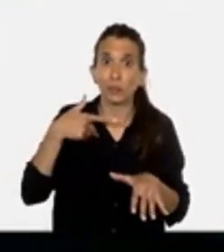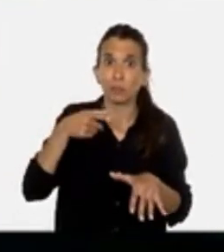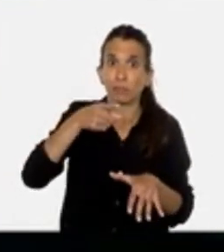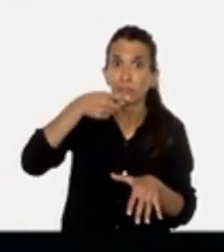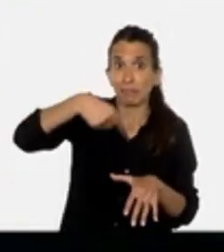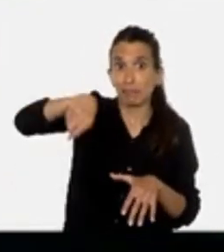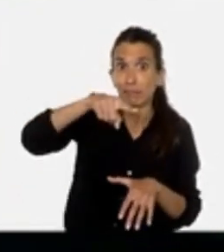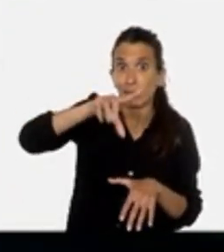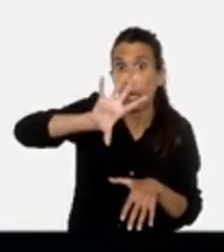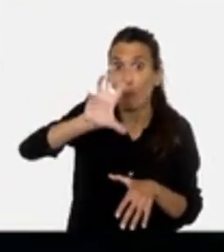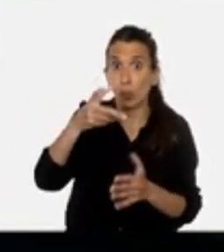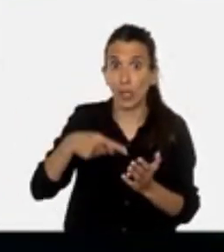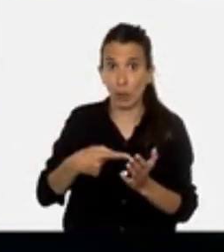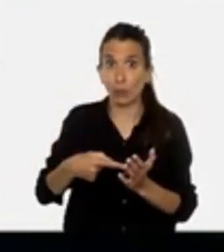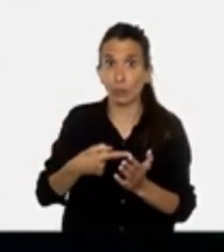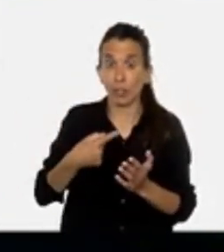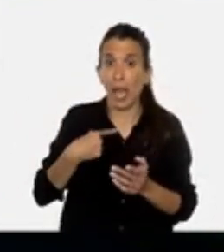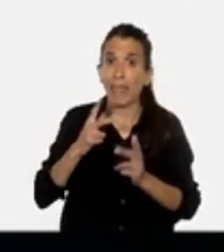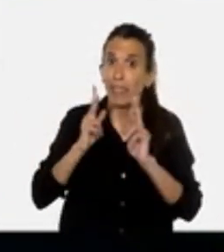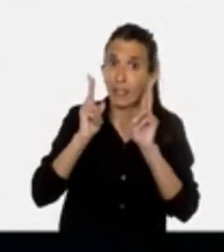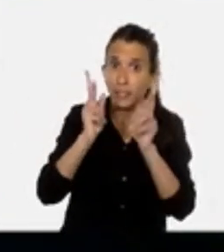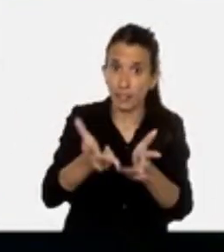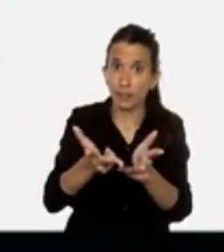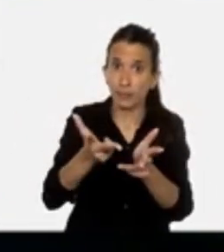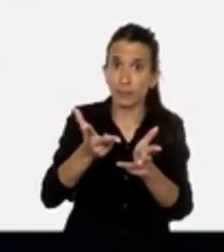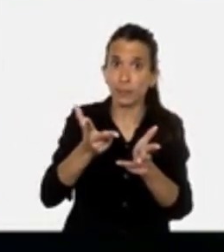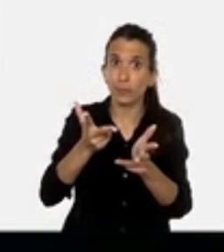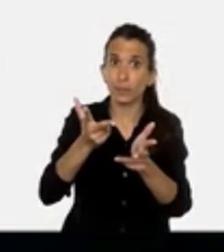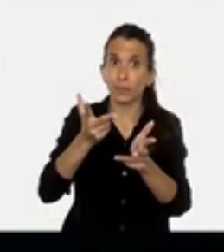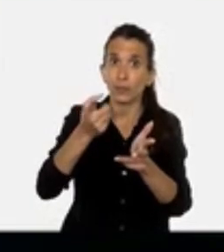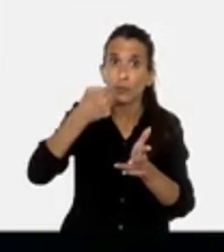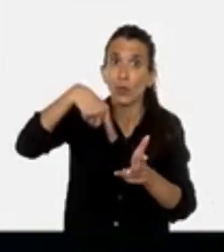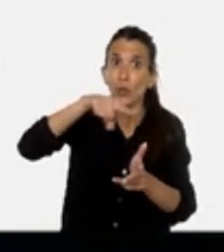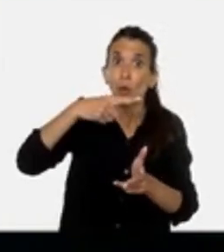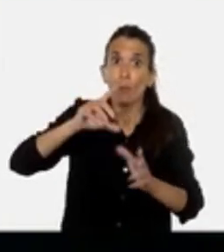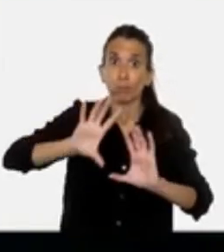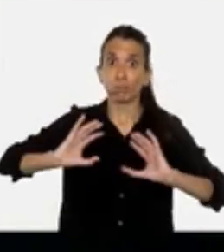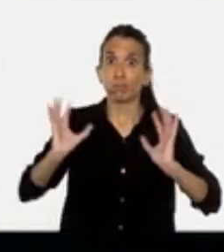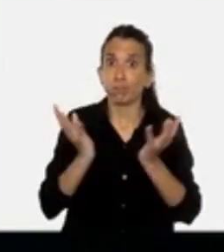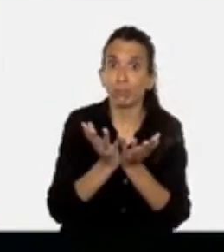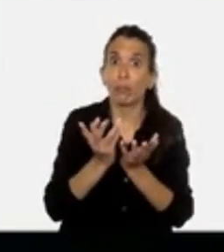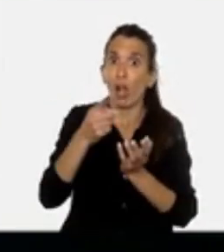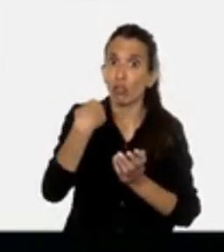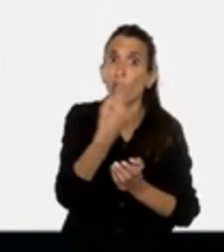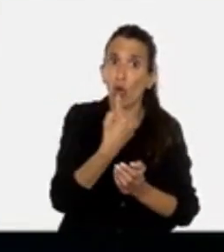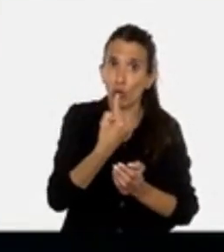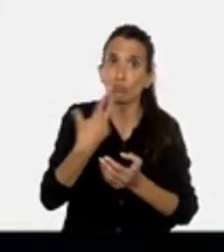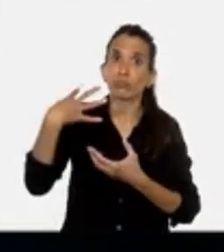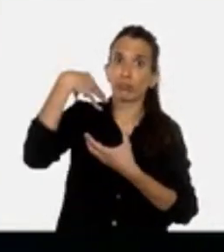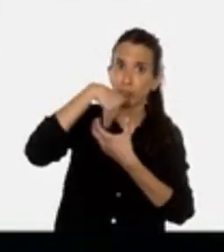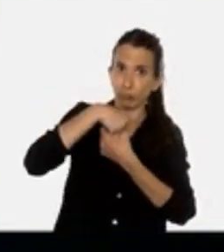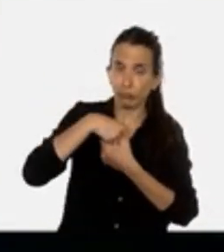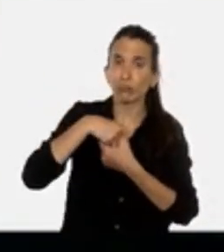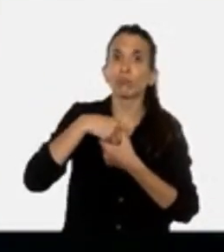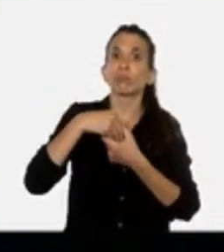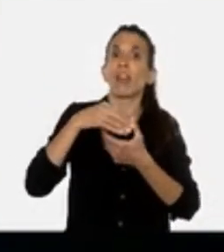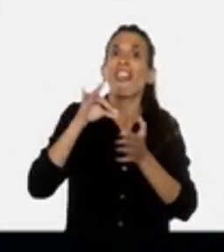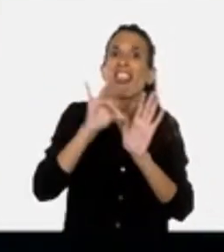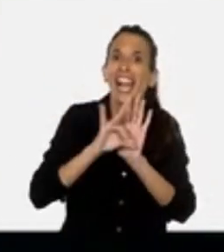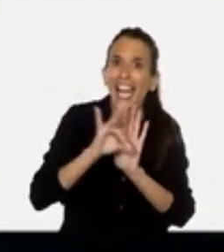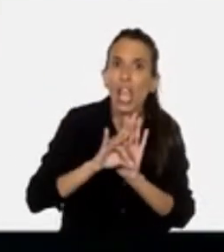no hay que decir también que es una patronal que no acató los decretos ni las normativas